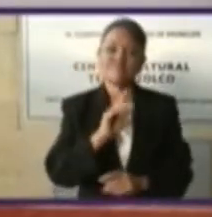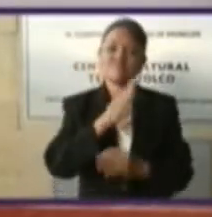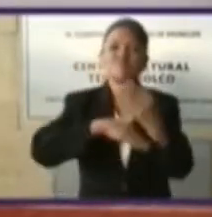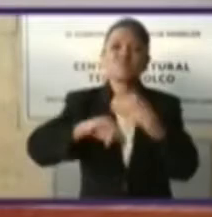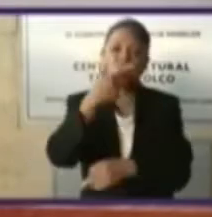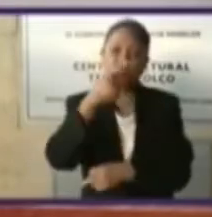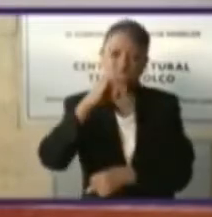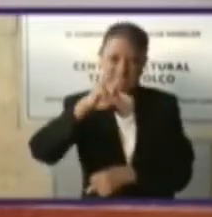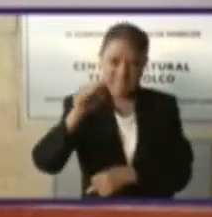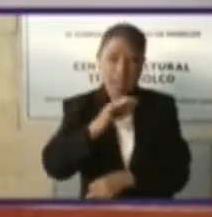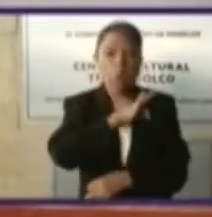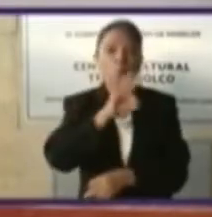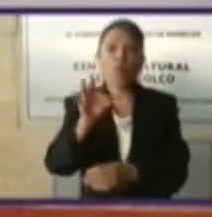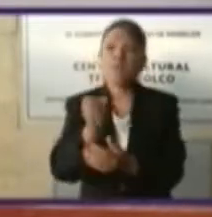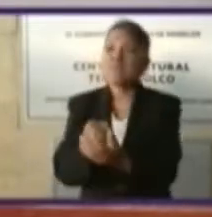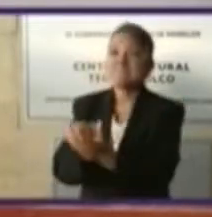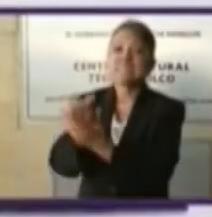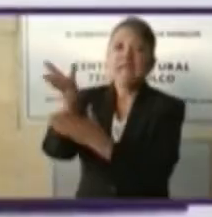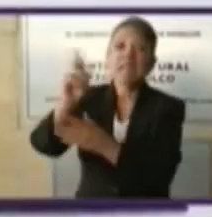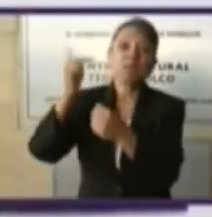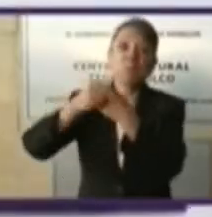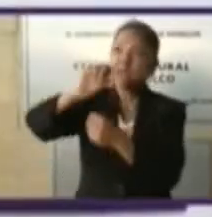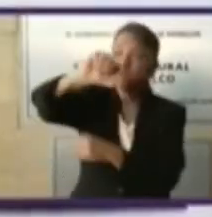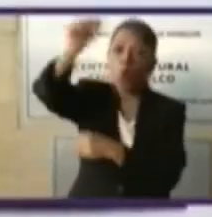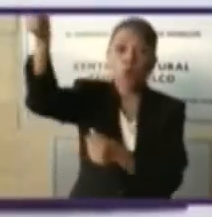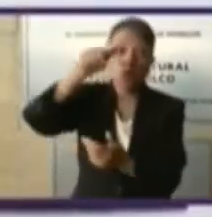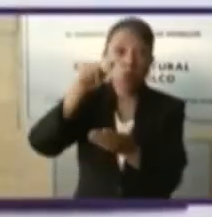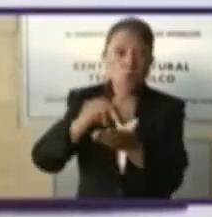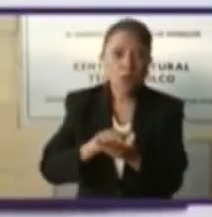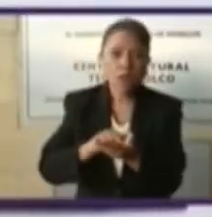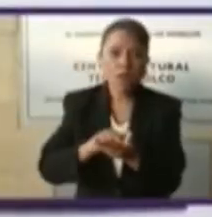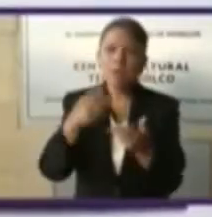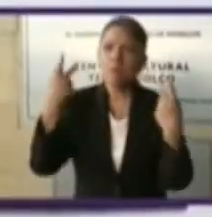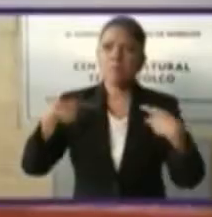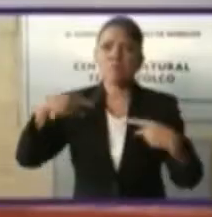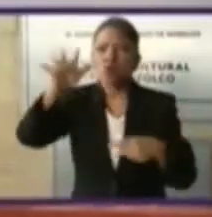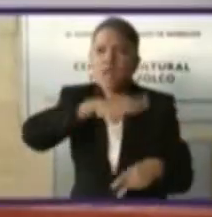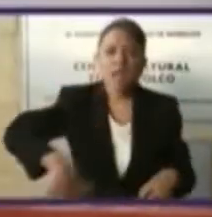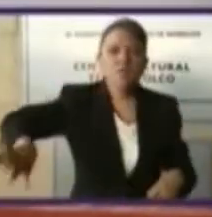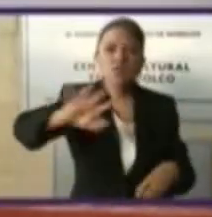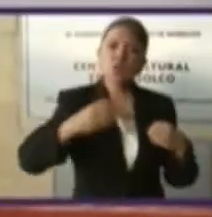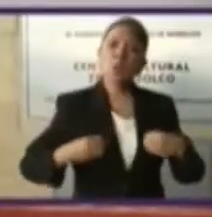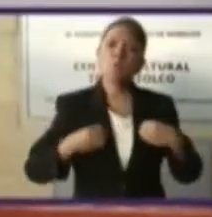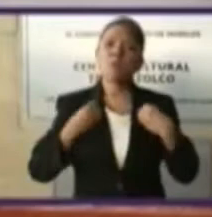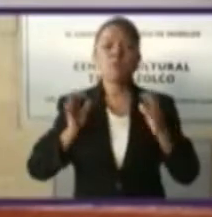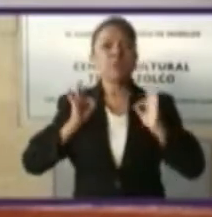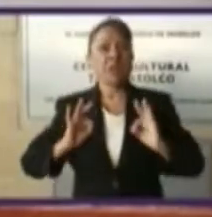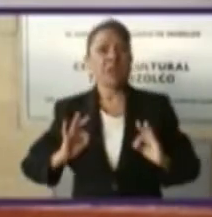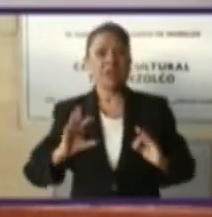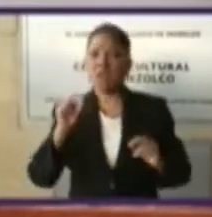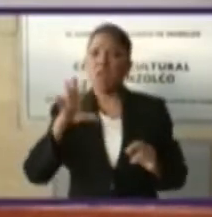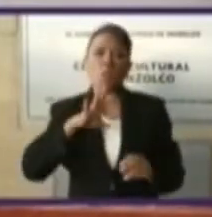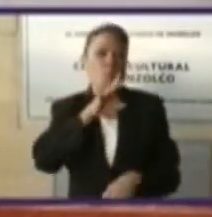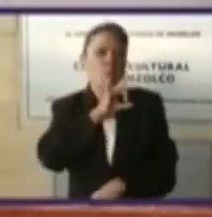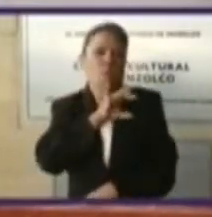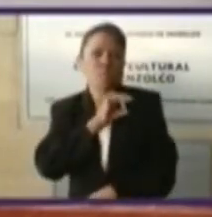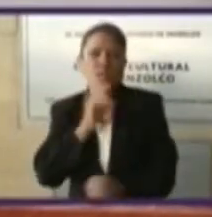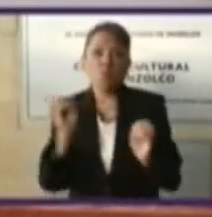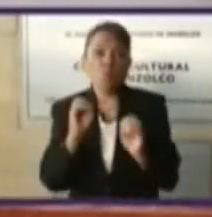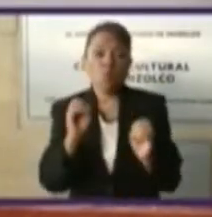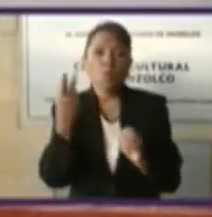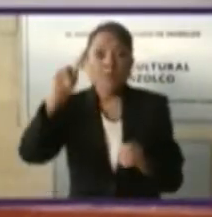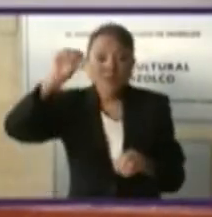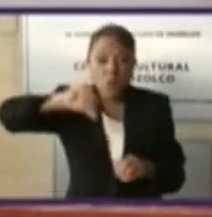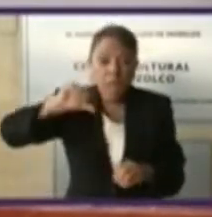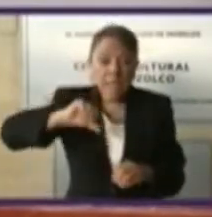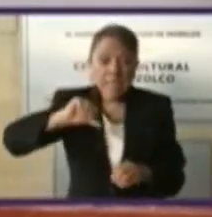ver que la gente vive sin miedo. Cuando salimos de nuestras casas, yo estoy segura que muchos de los que estamos hoy aquí presentes,